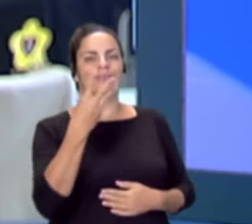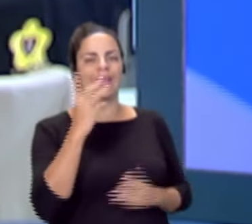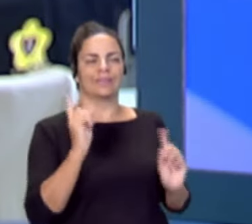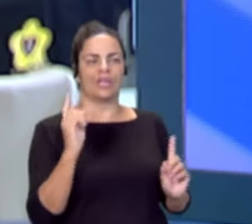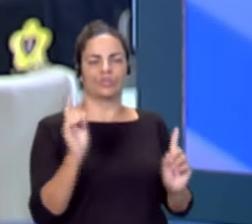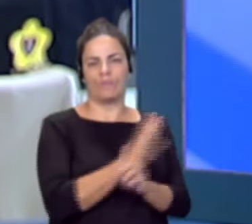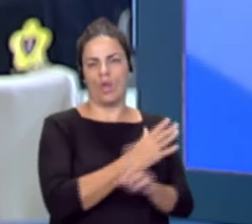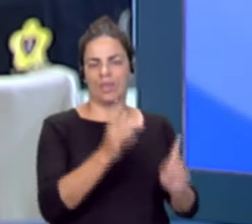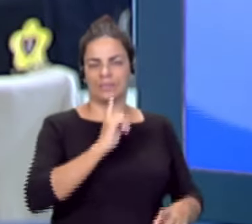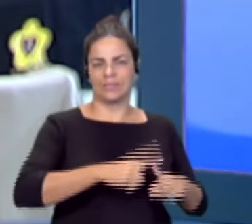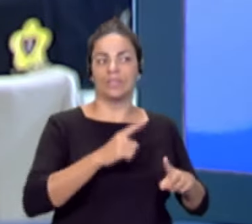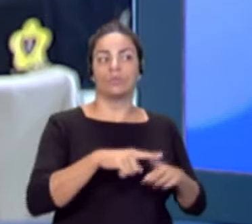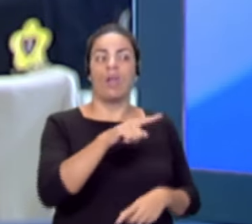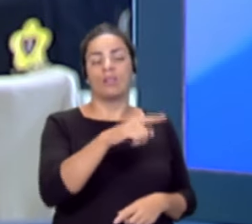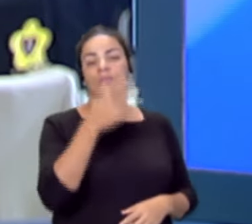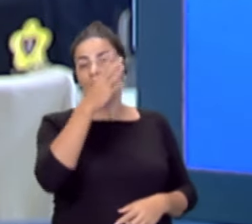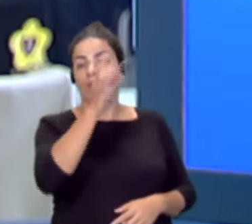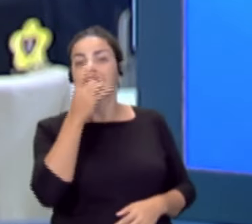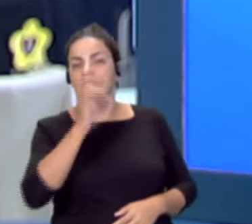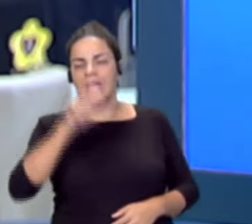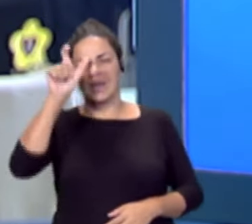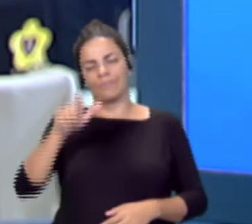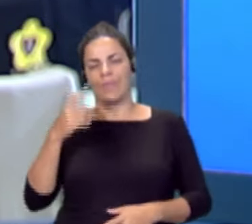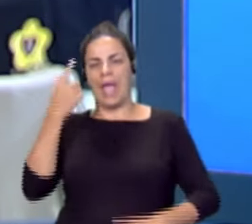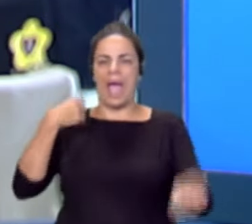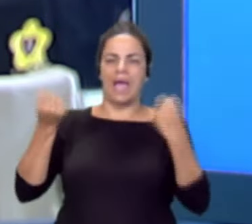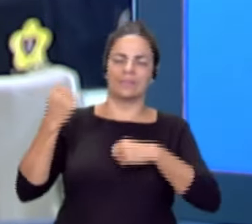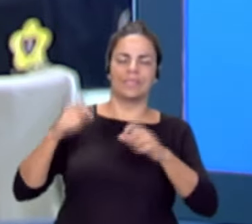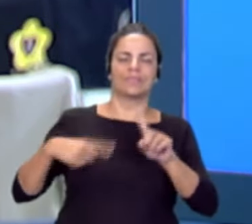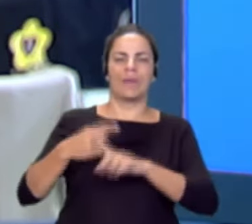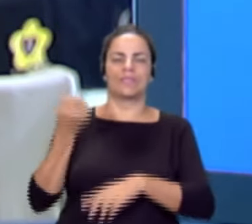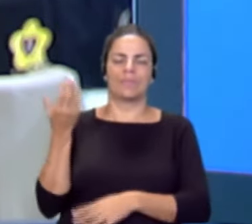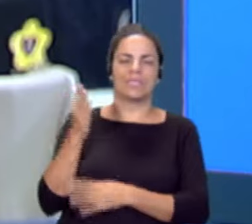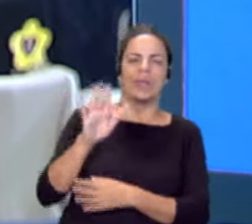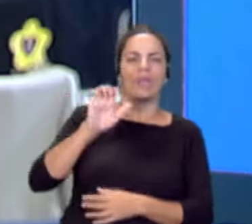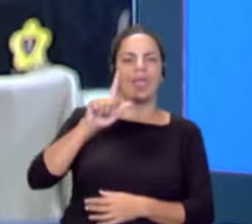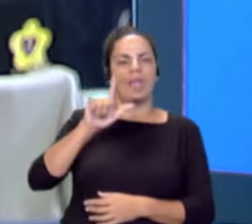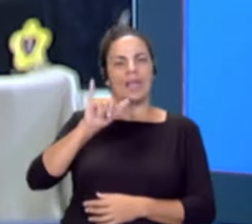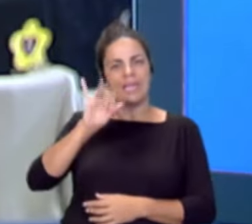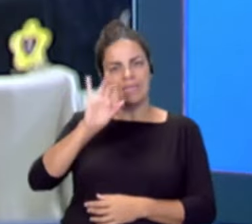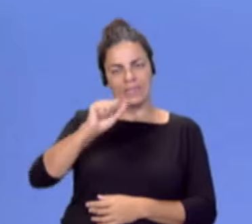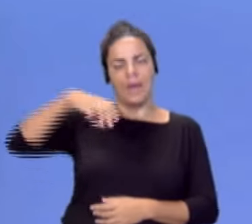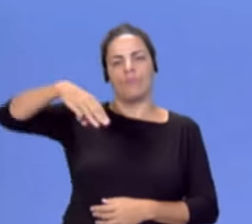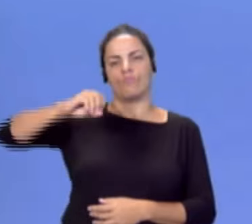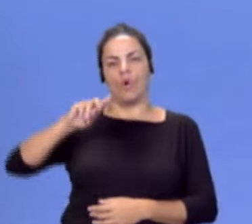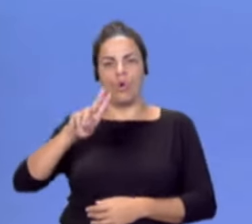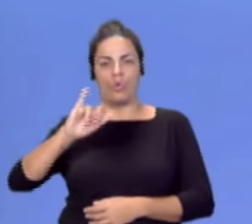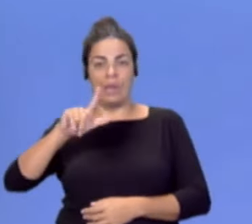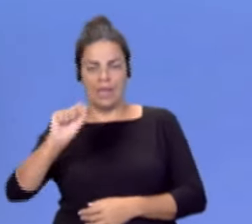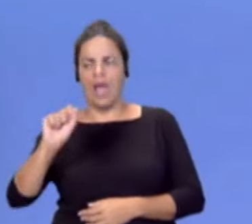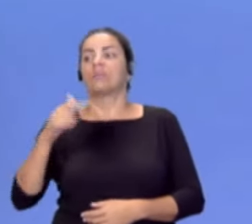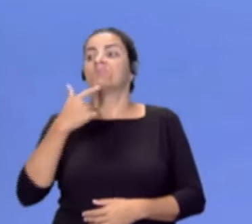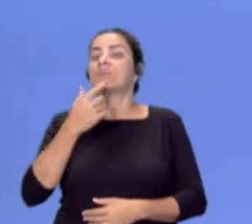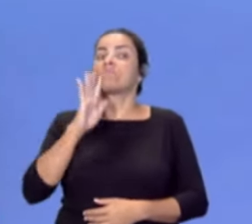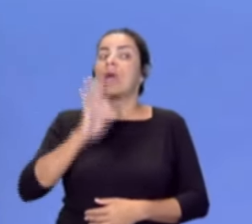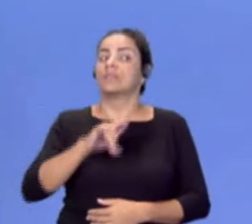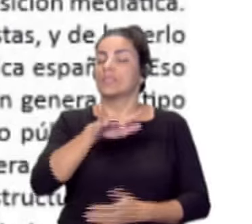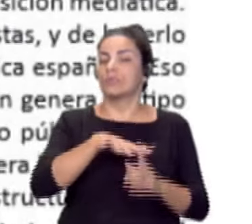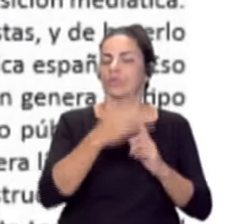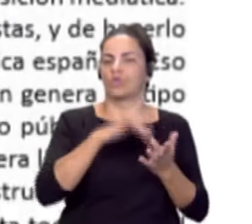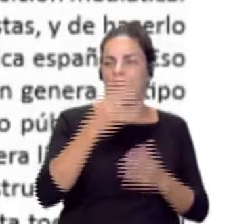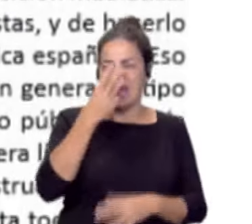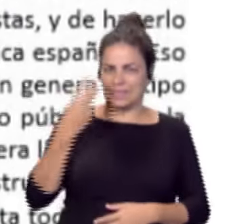por la actriz y presentadora Elisa Mouliat, que presuntamente sufrió hace 3 años. La actriz acompañó